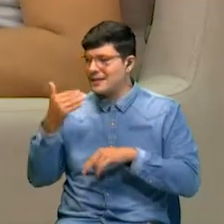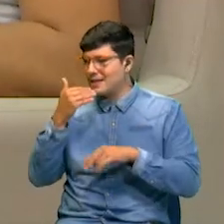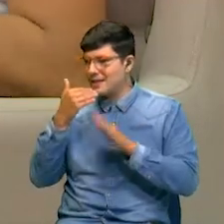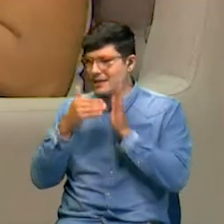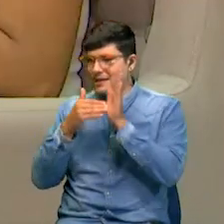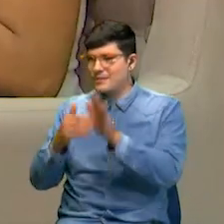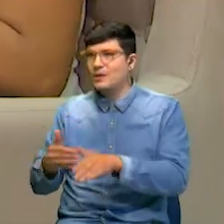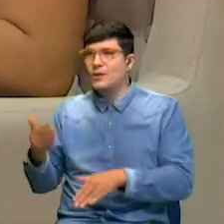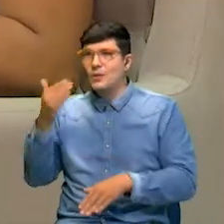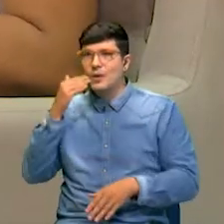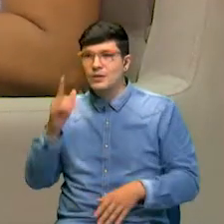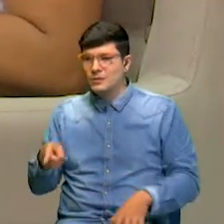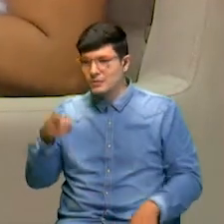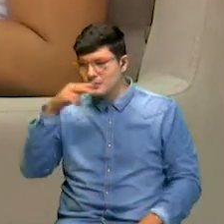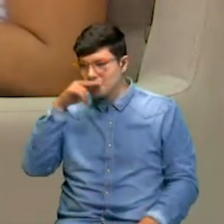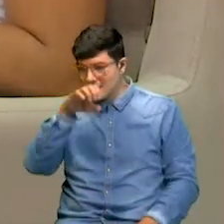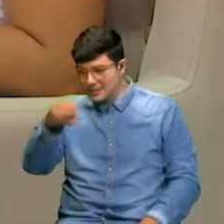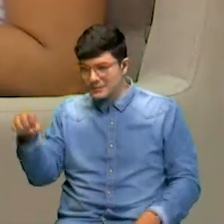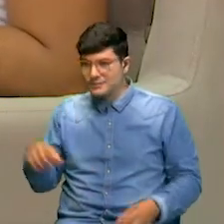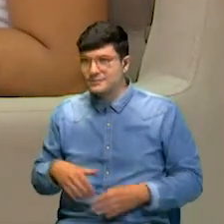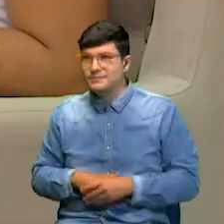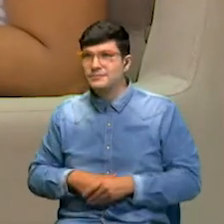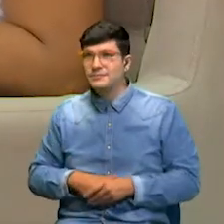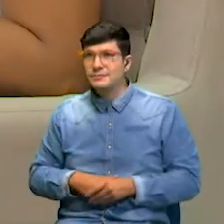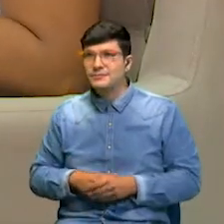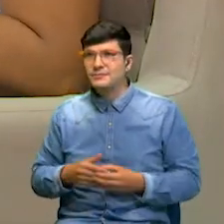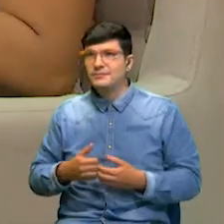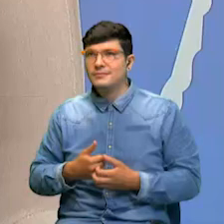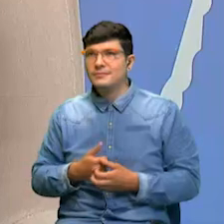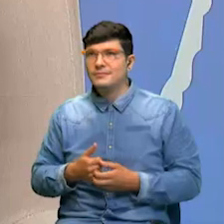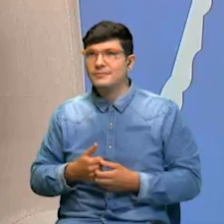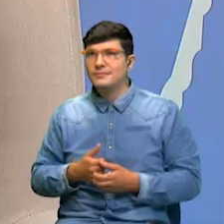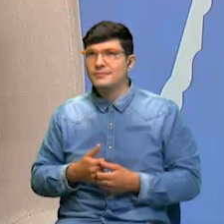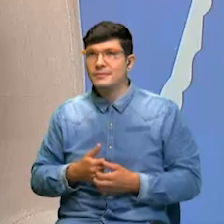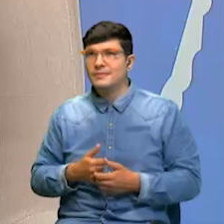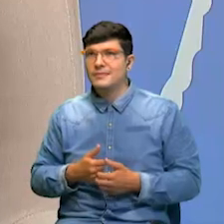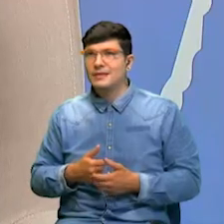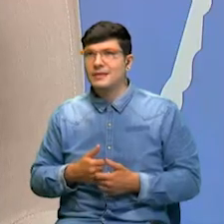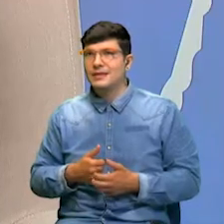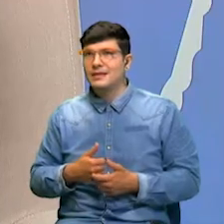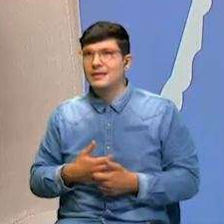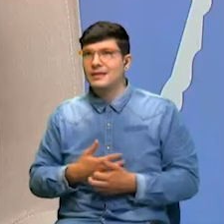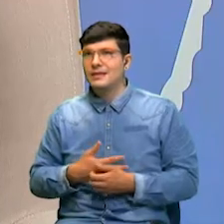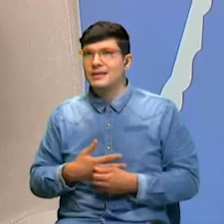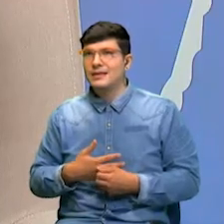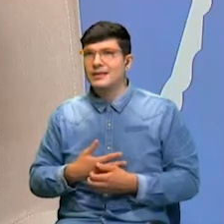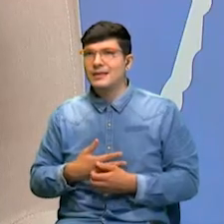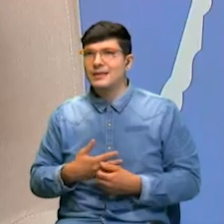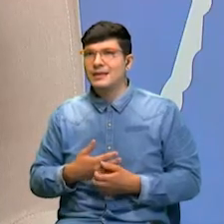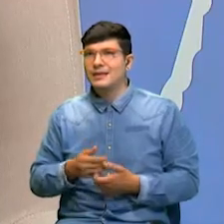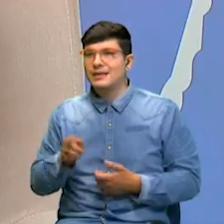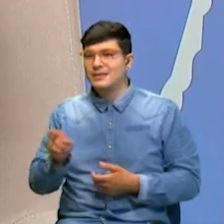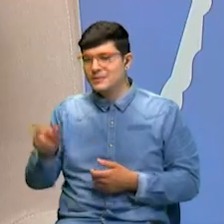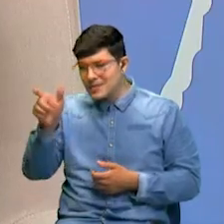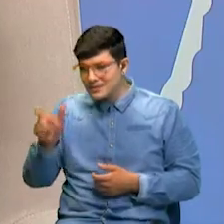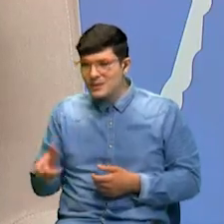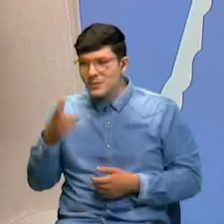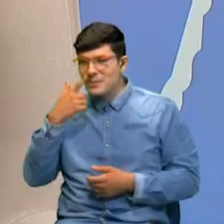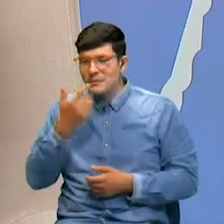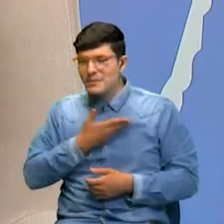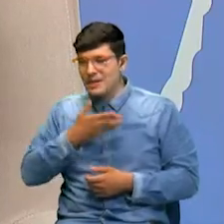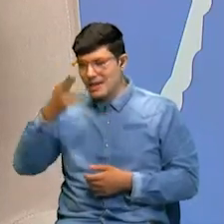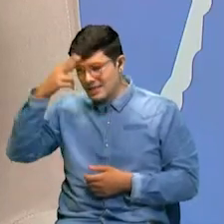¿Sí? Cuando son niños. Entonces, el señor tiene su matrimonio y tiene dos hijos dentro de su matrimonio y resulta